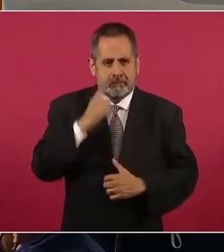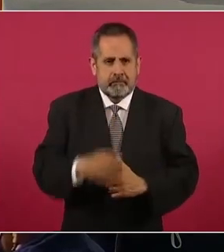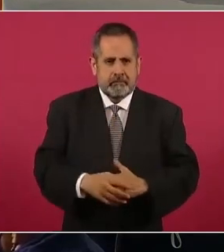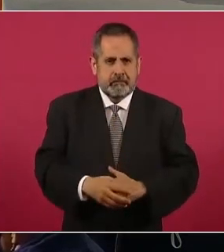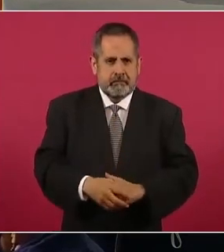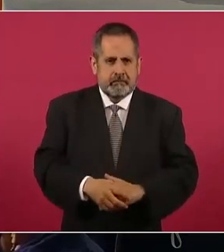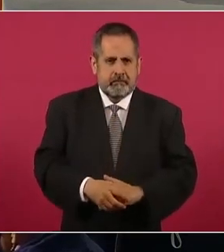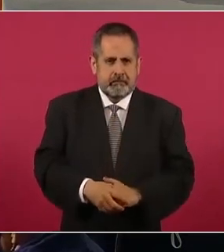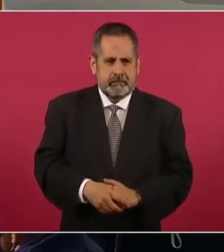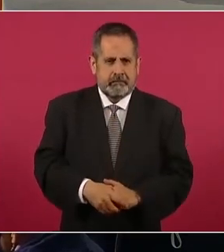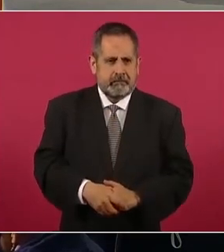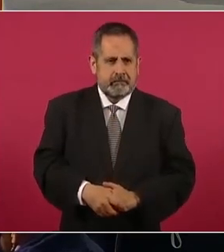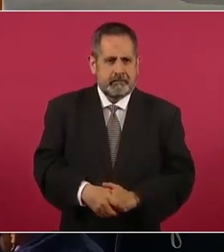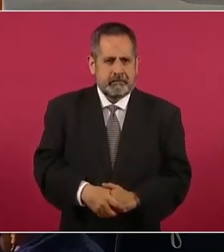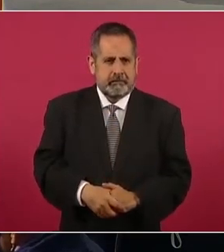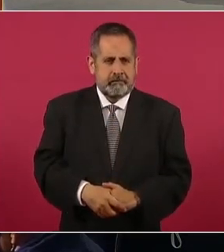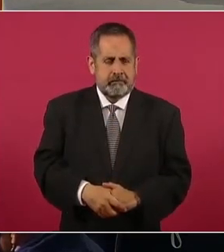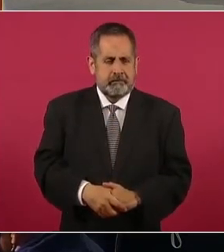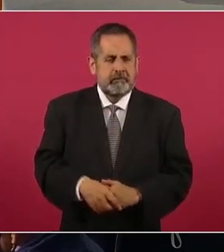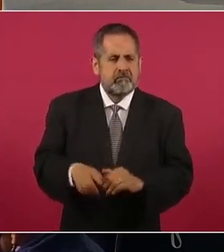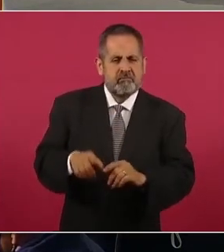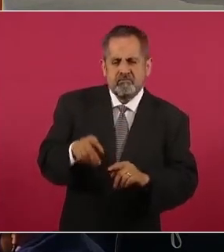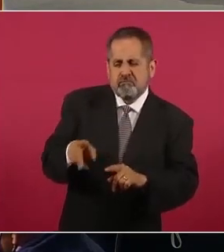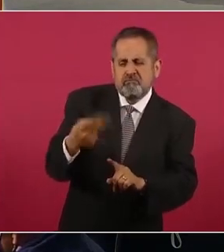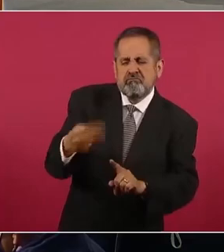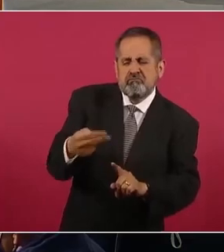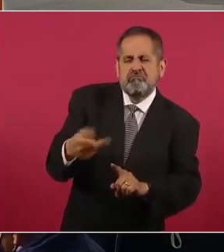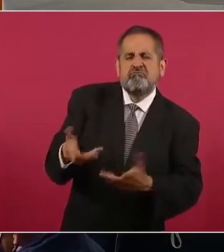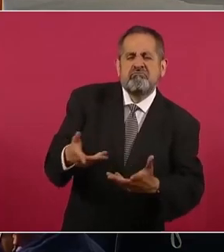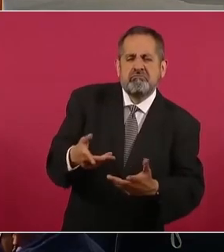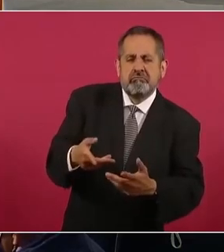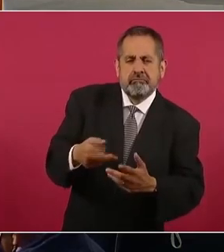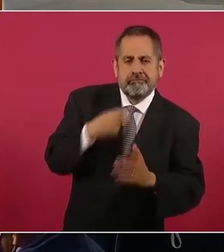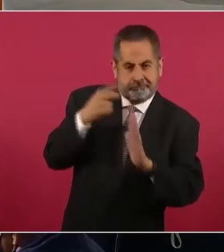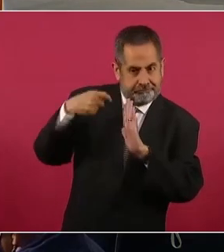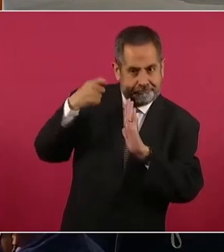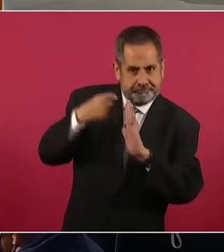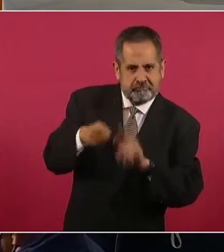levanta la cabeza. ¿Y ahí? ¿Cómo te llamas?